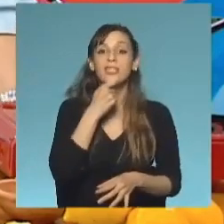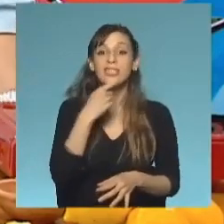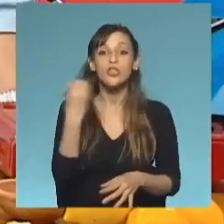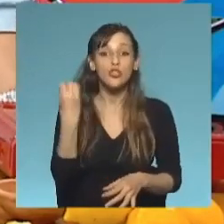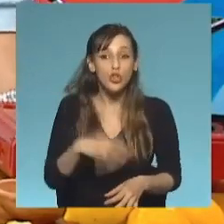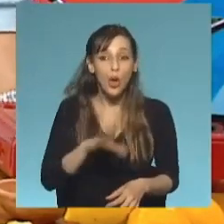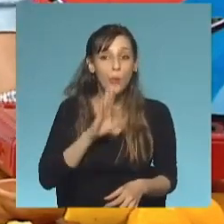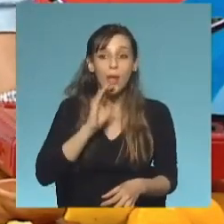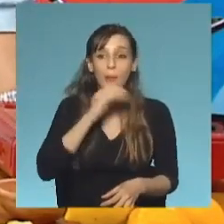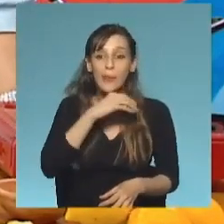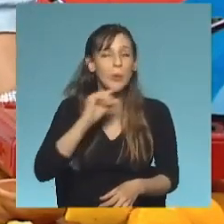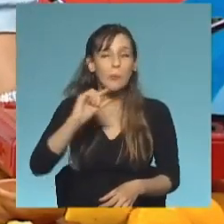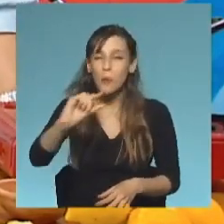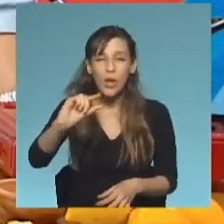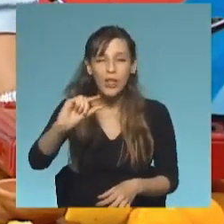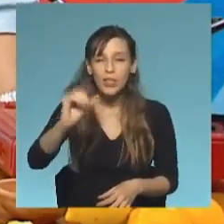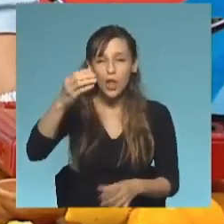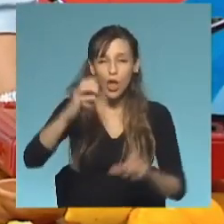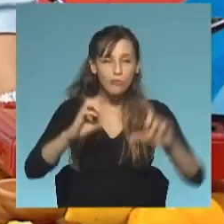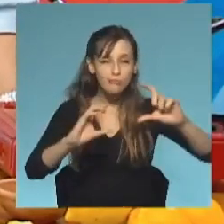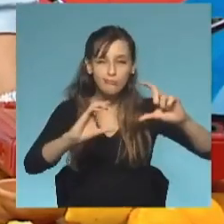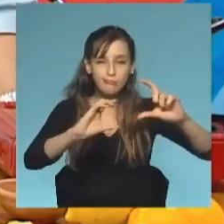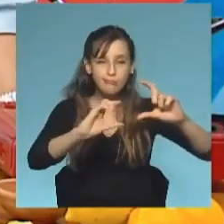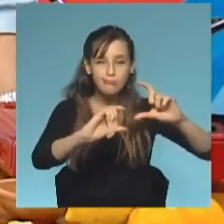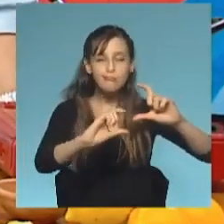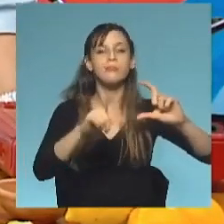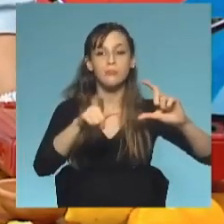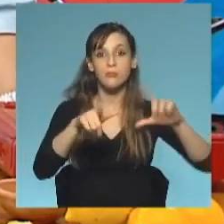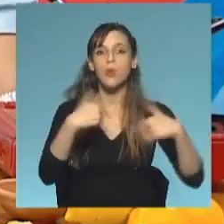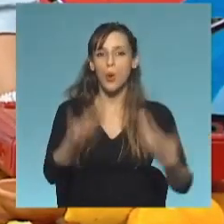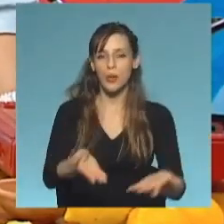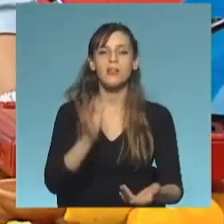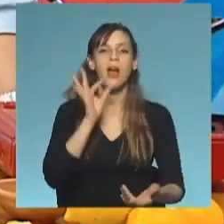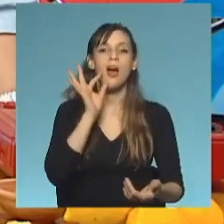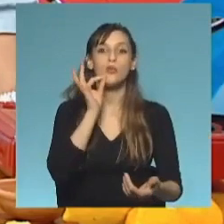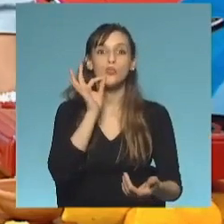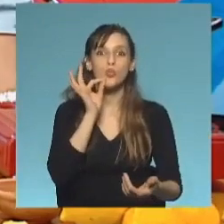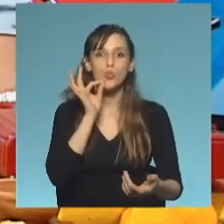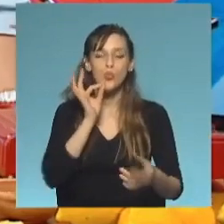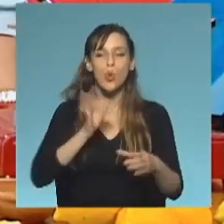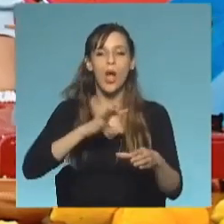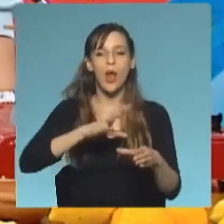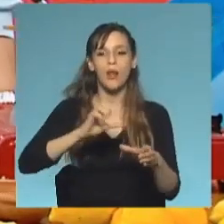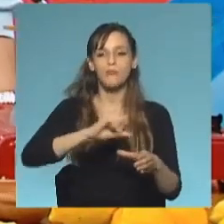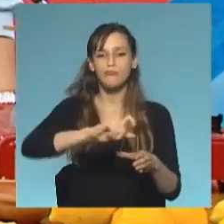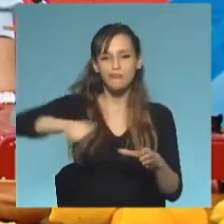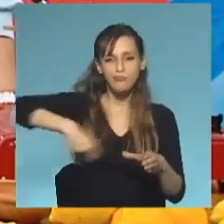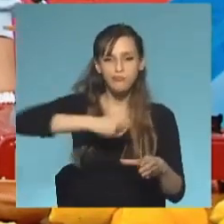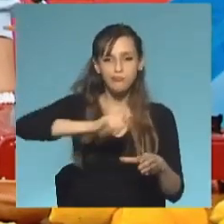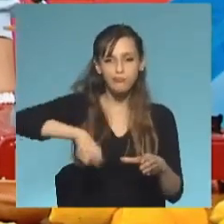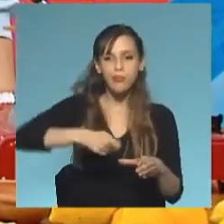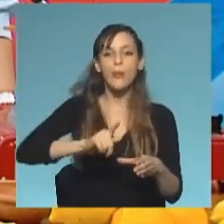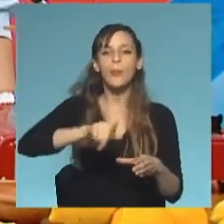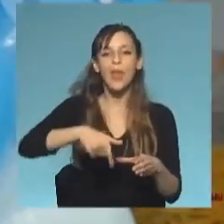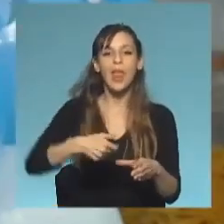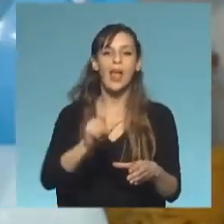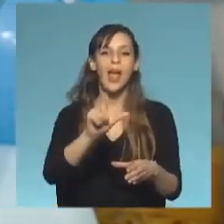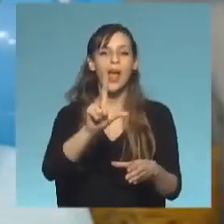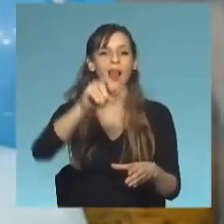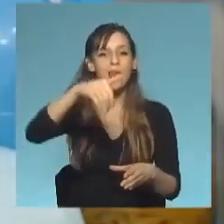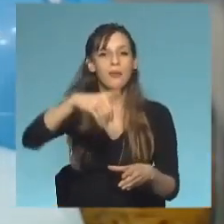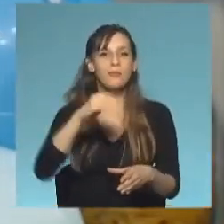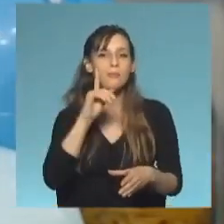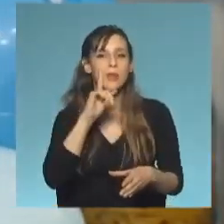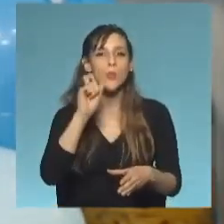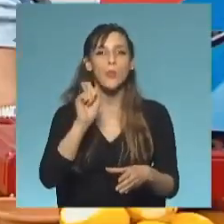vino? Ponerlo con azúcar, dejarlo que se disuelva bien y hacer algún almíbar de vino.